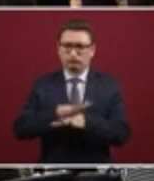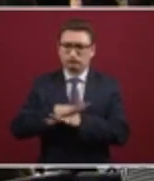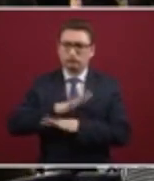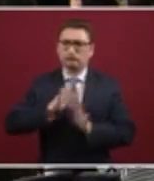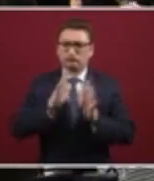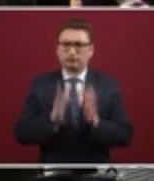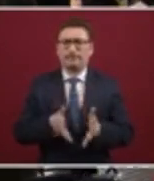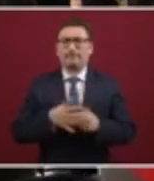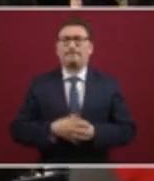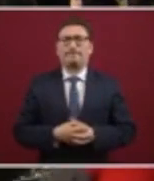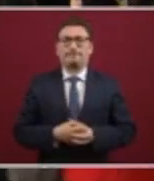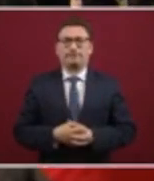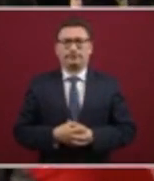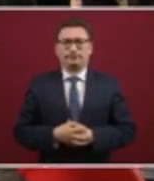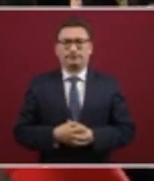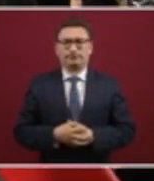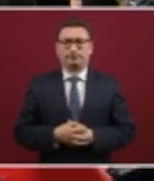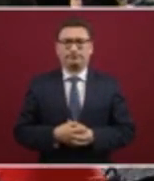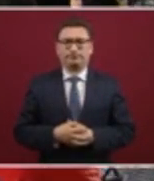la